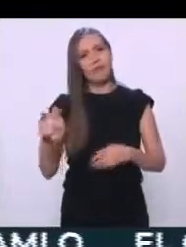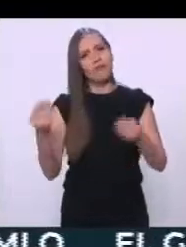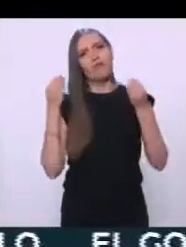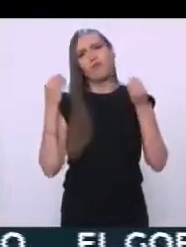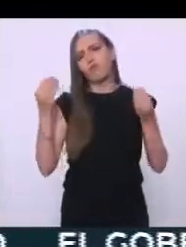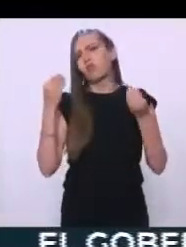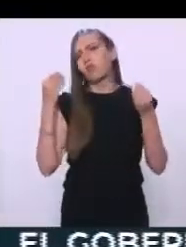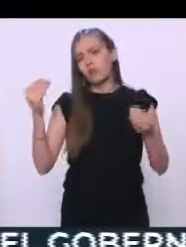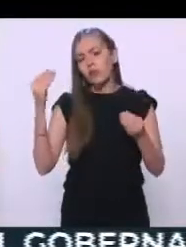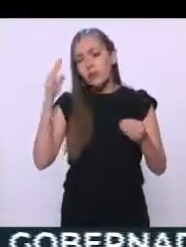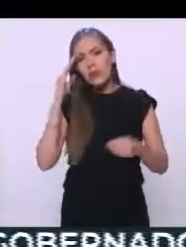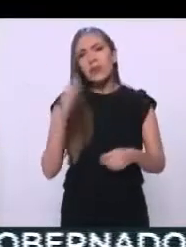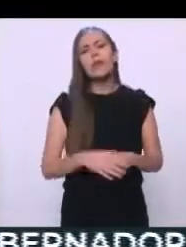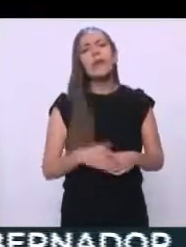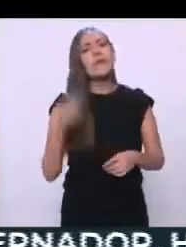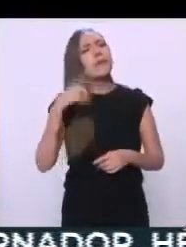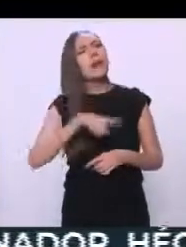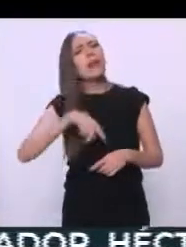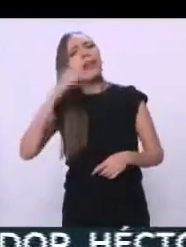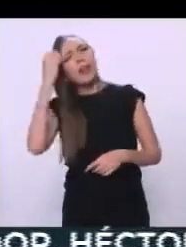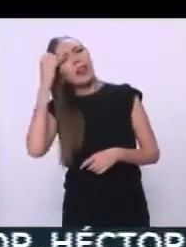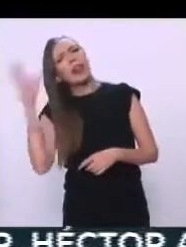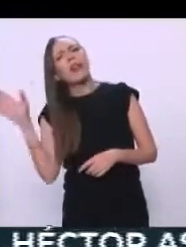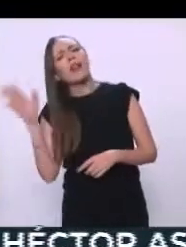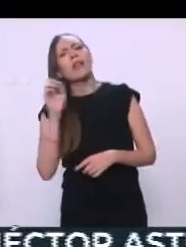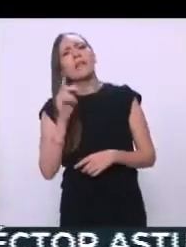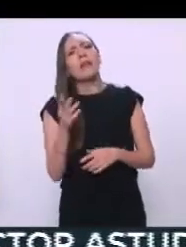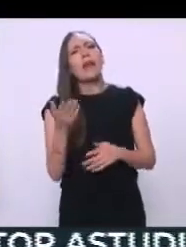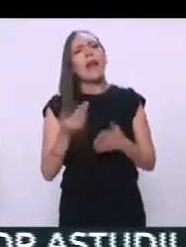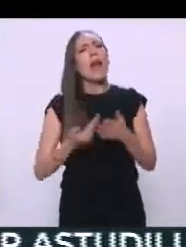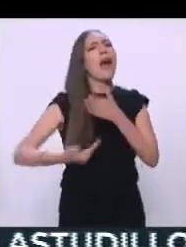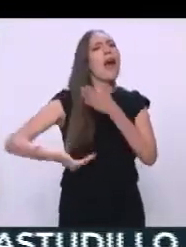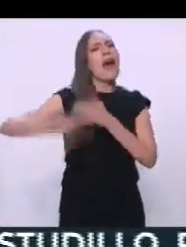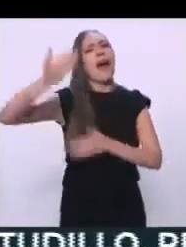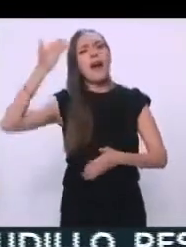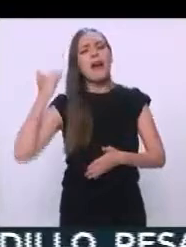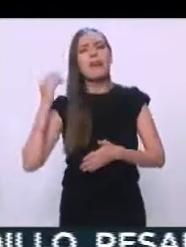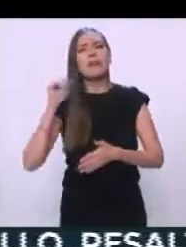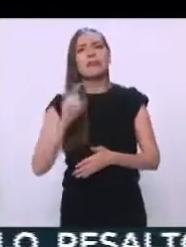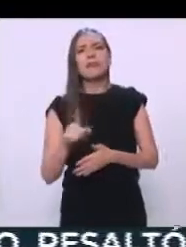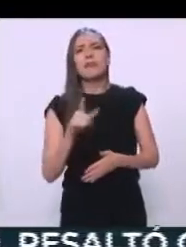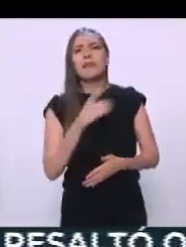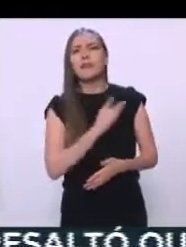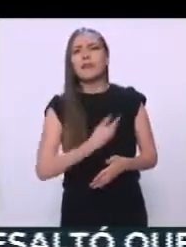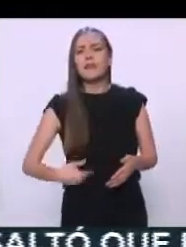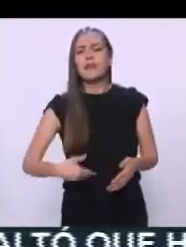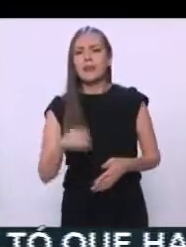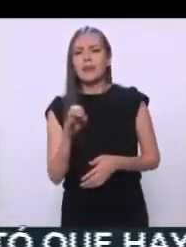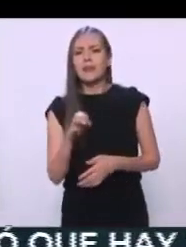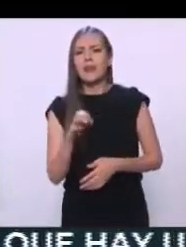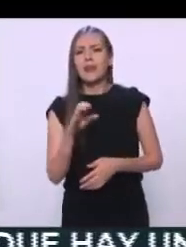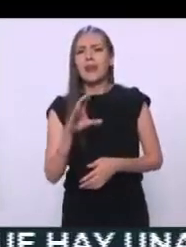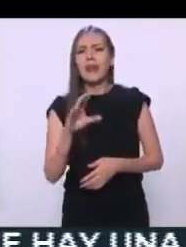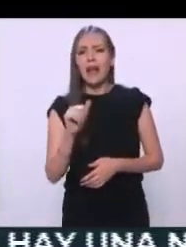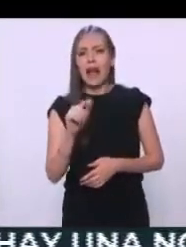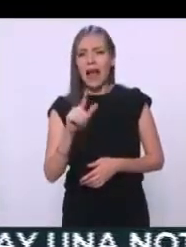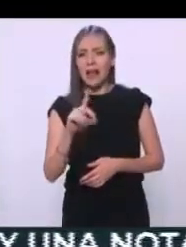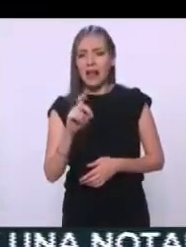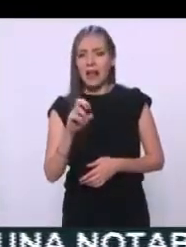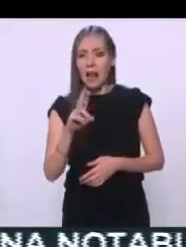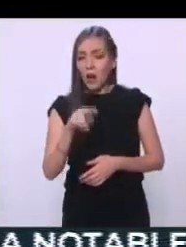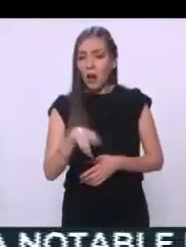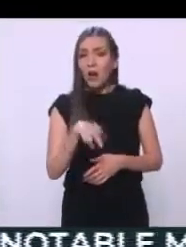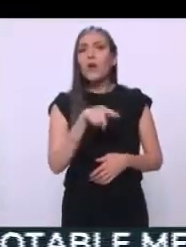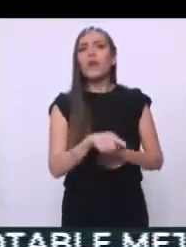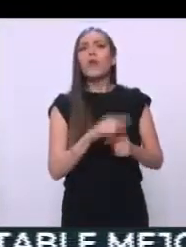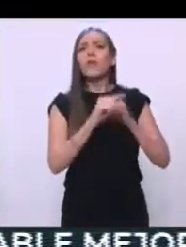se nos olvidan muchos cabos sueltos que se quedaron desde el sexenio calderonista. Poco a poco van empezando a salir cada vez más cosas,